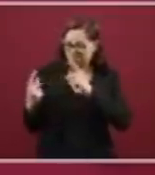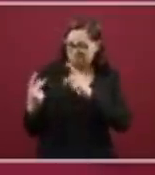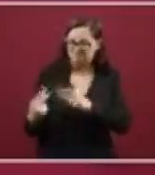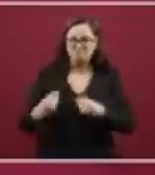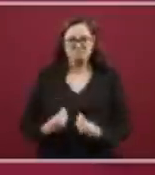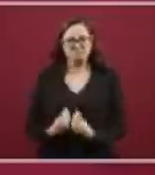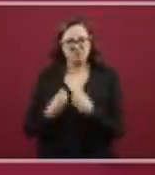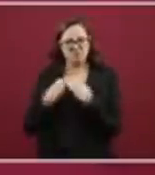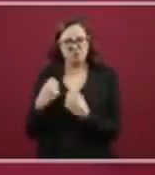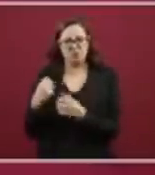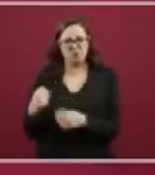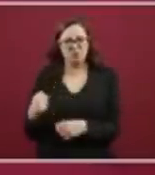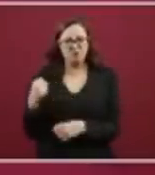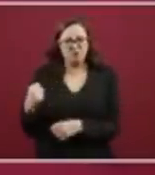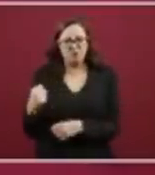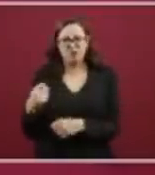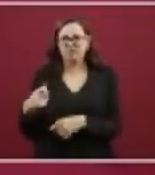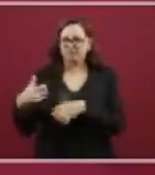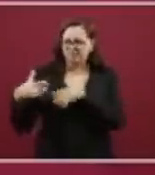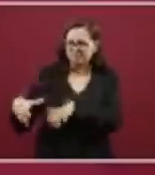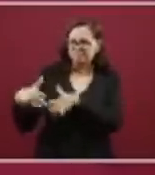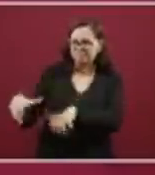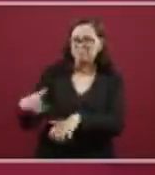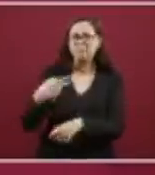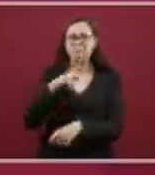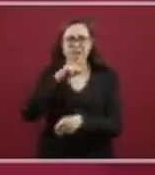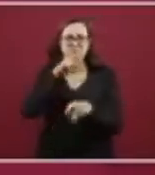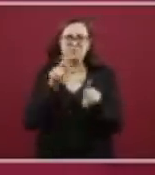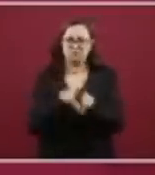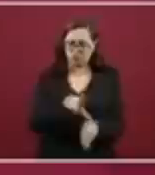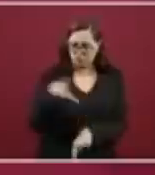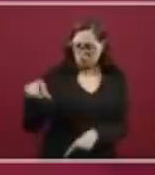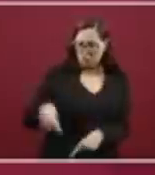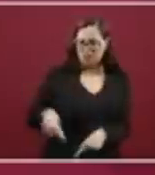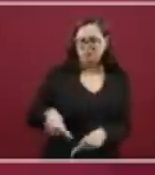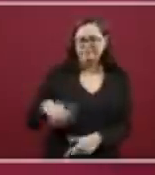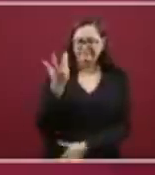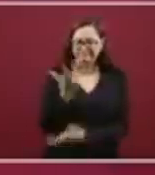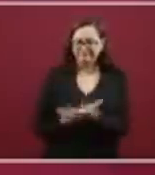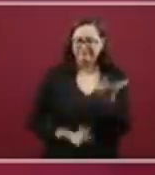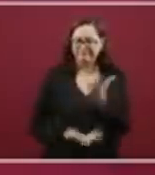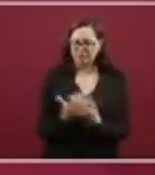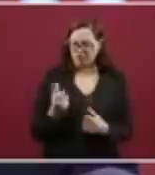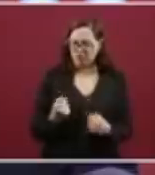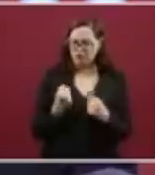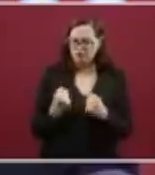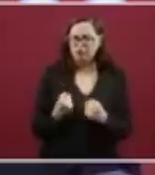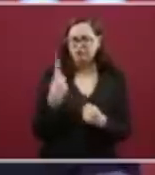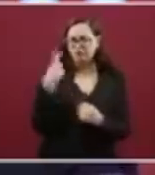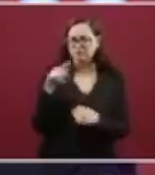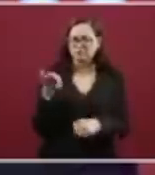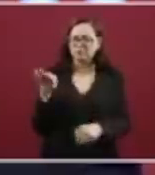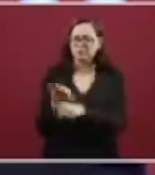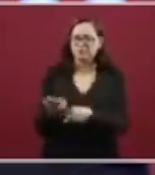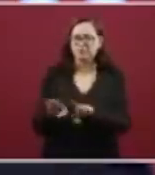un movimiento desde el gobierno hacia la democracia también en la vida sindical desde la